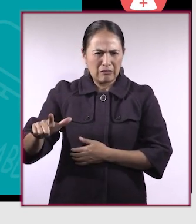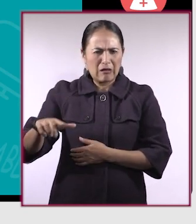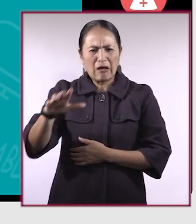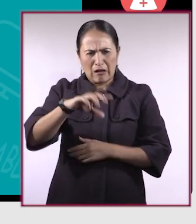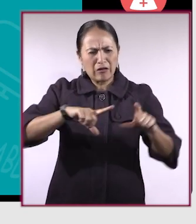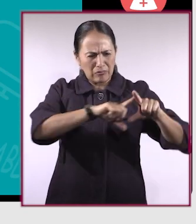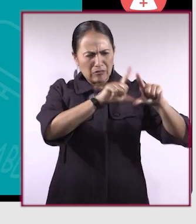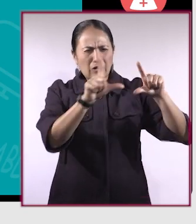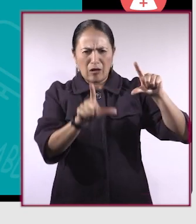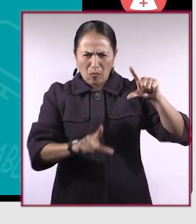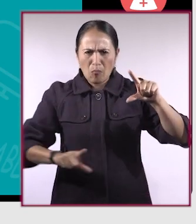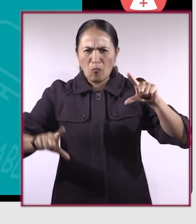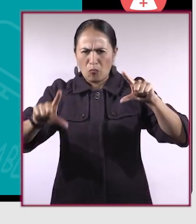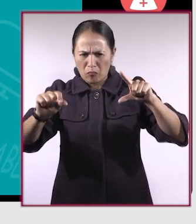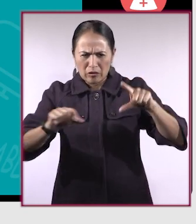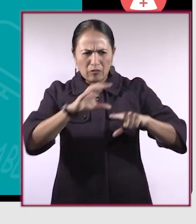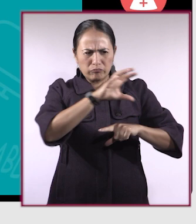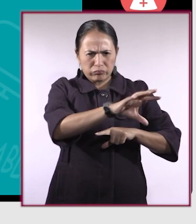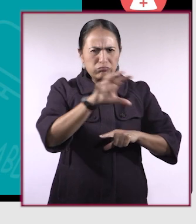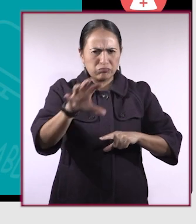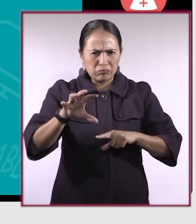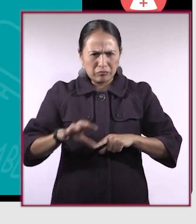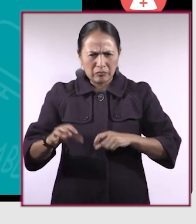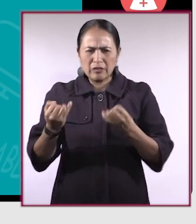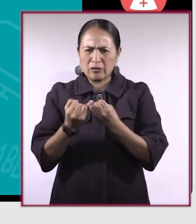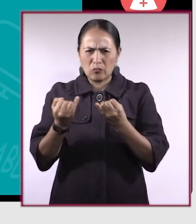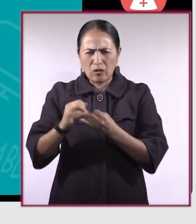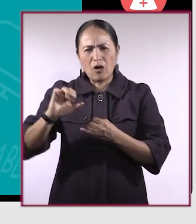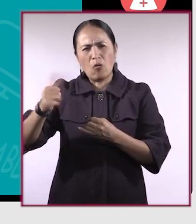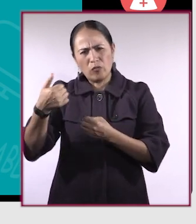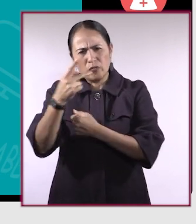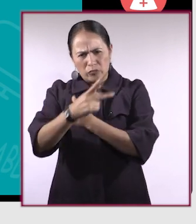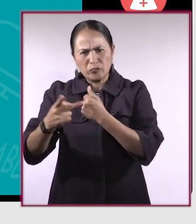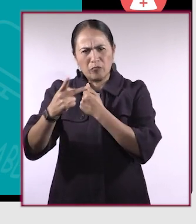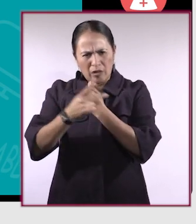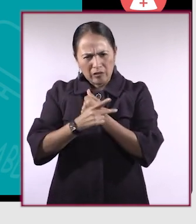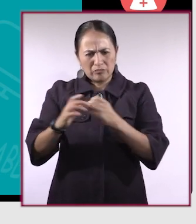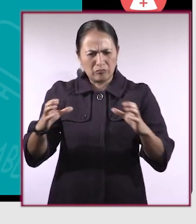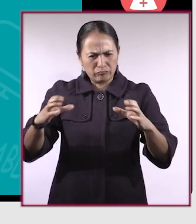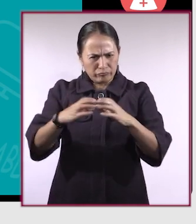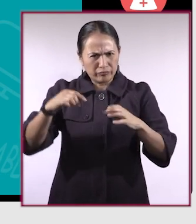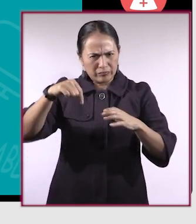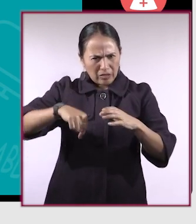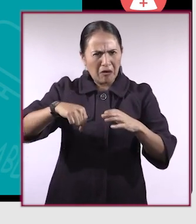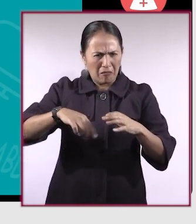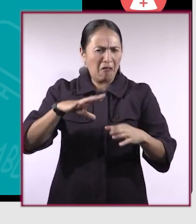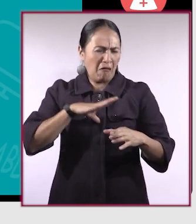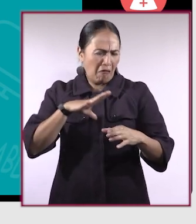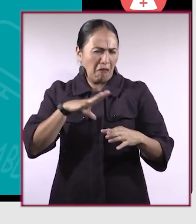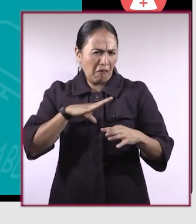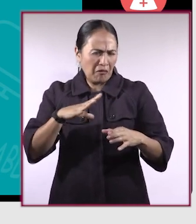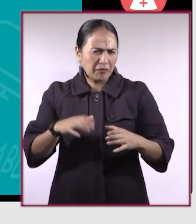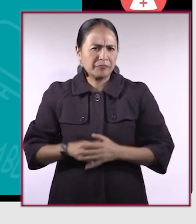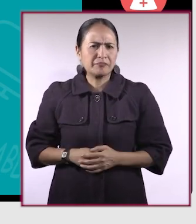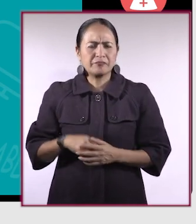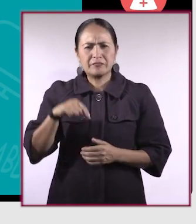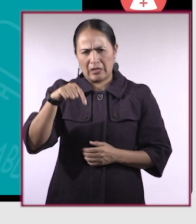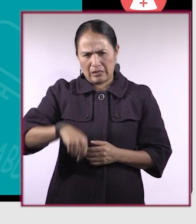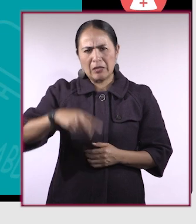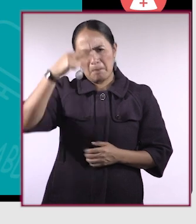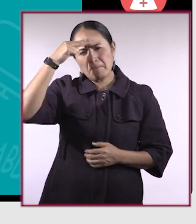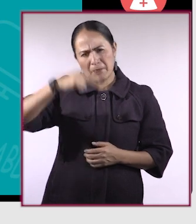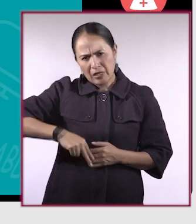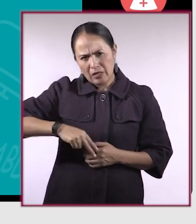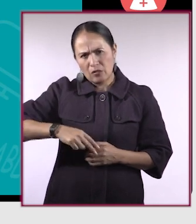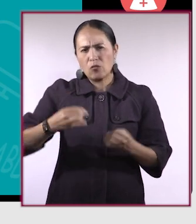en gran parte de la República Mexicana, incluso en el extranjero, ¿no? Entonces, el pueblo originario nahua pues